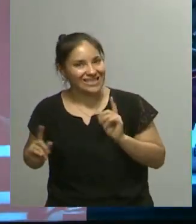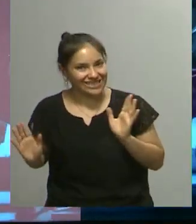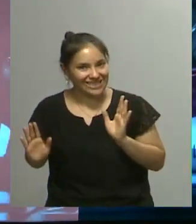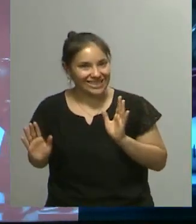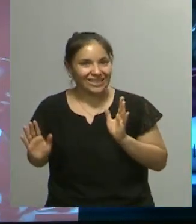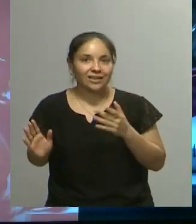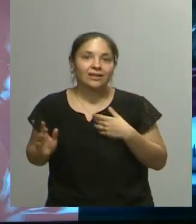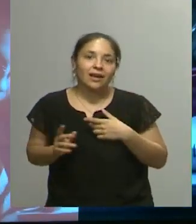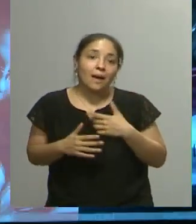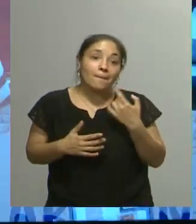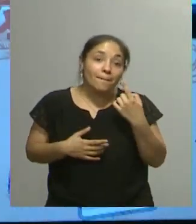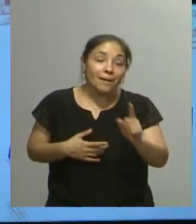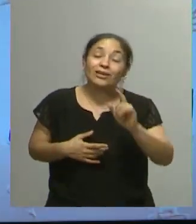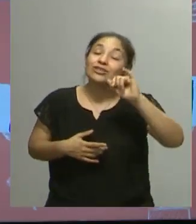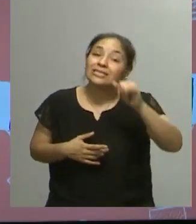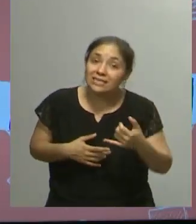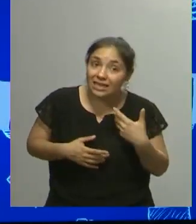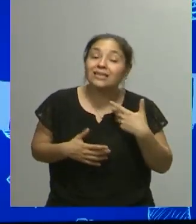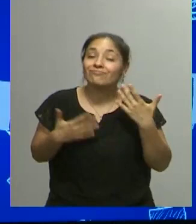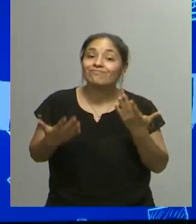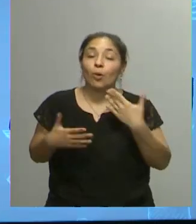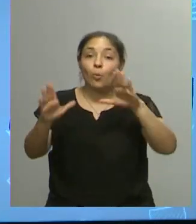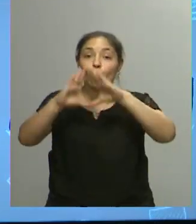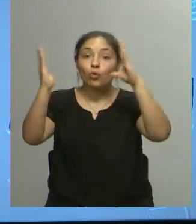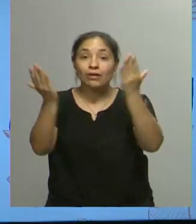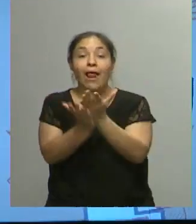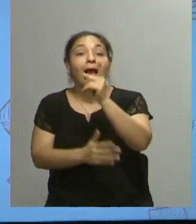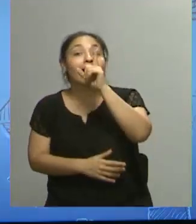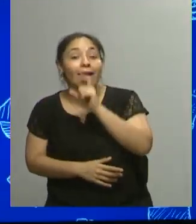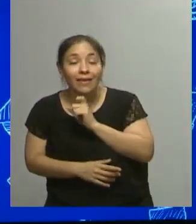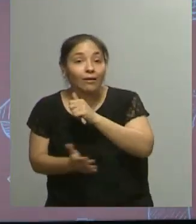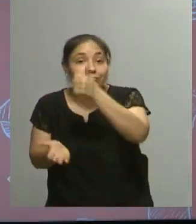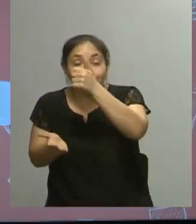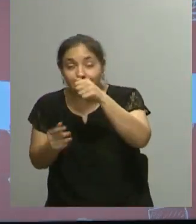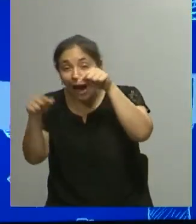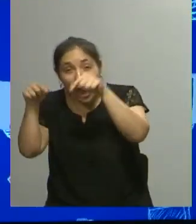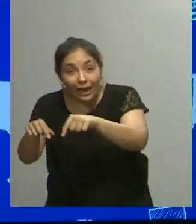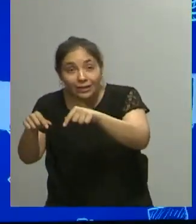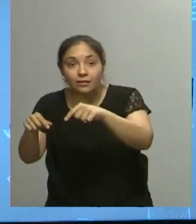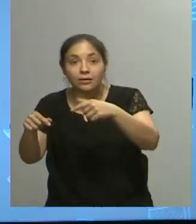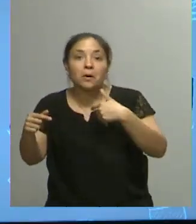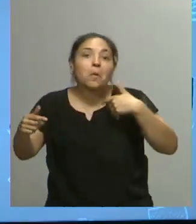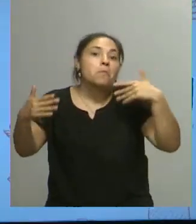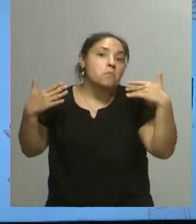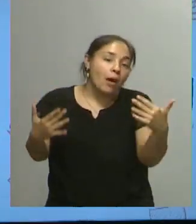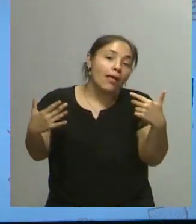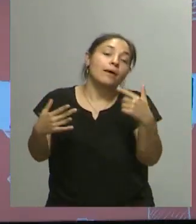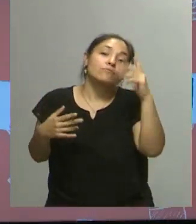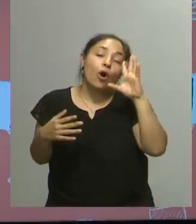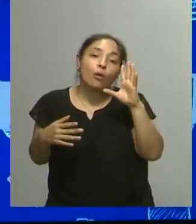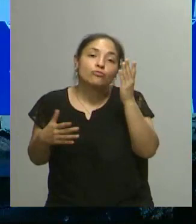sí o sí oportuno que el mundial sea en Qatar para hablar de lo que pasa en Qatar respecto a los derechos y libertades